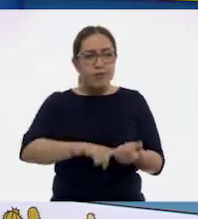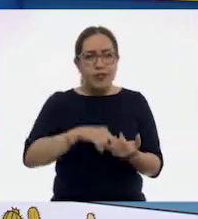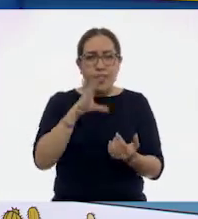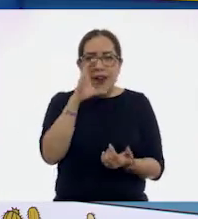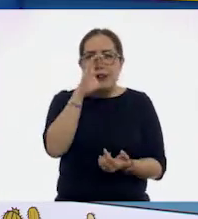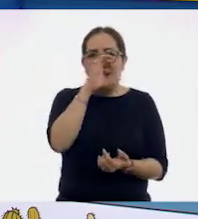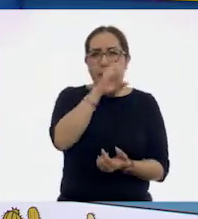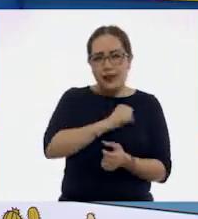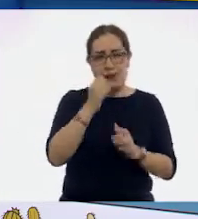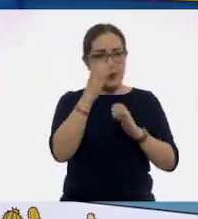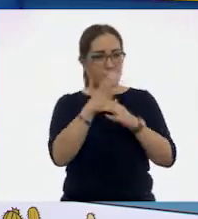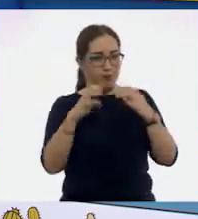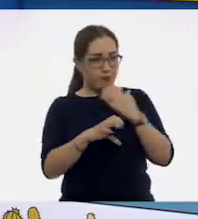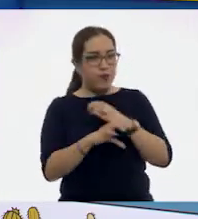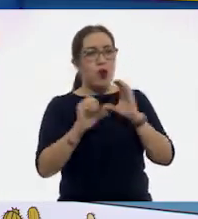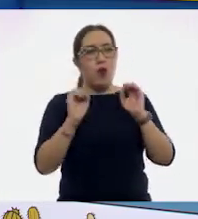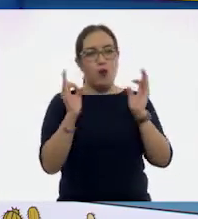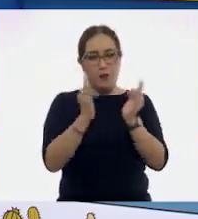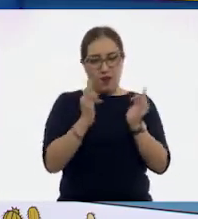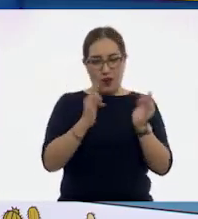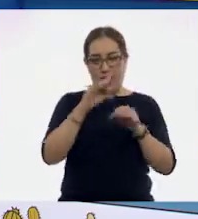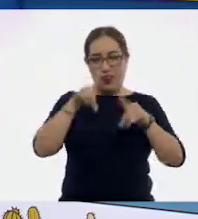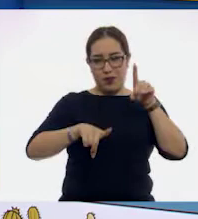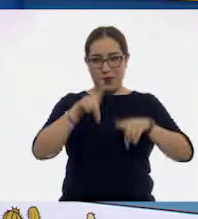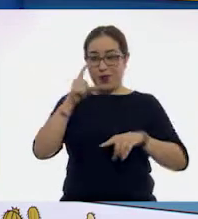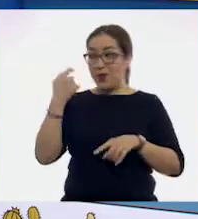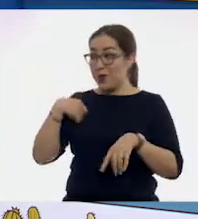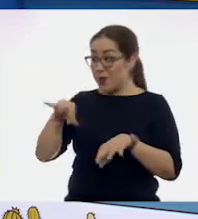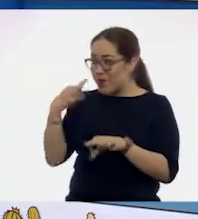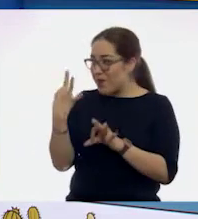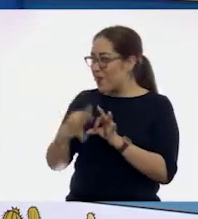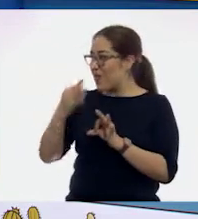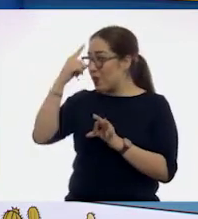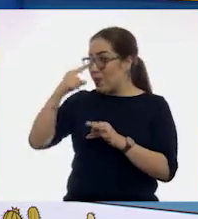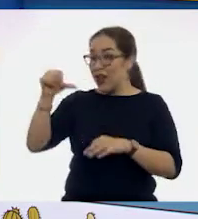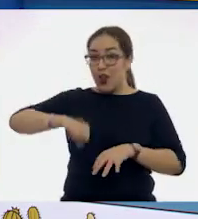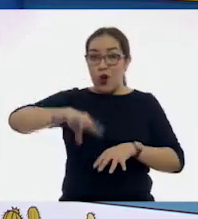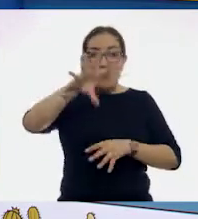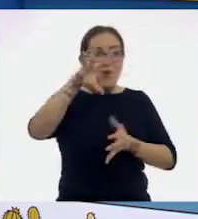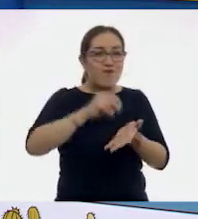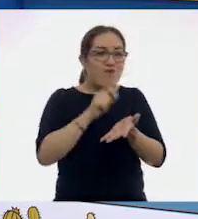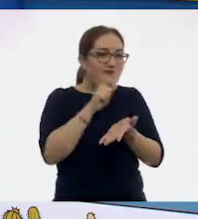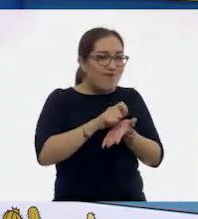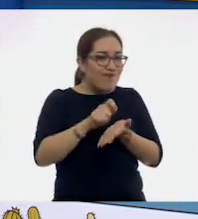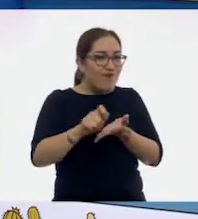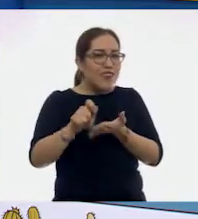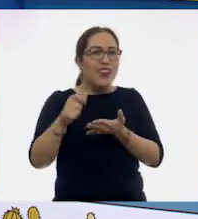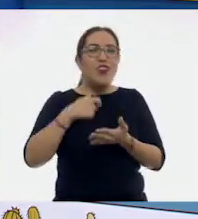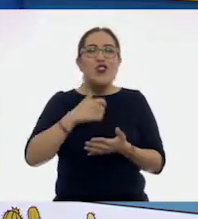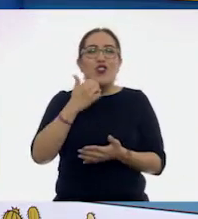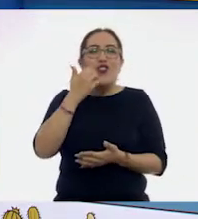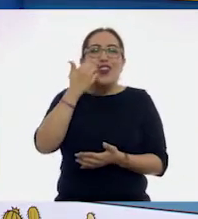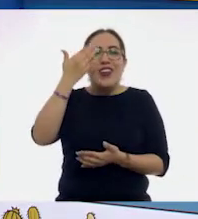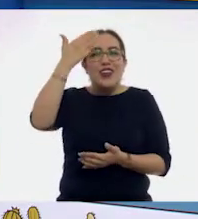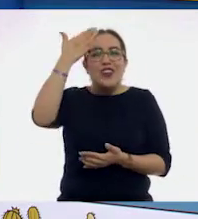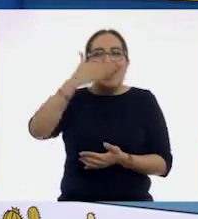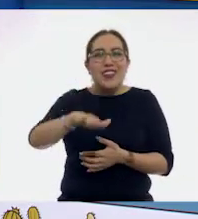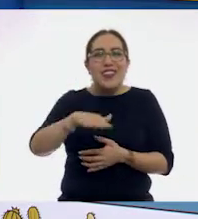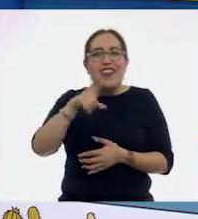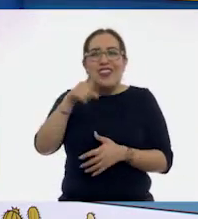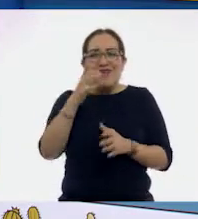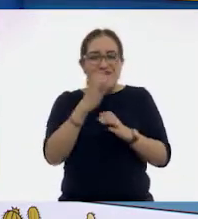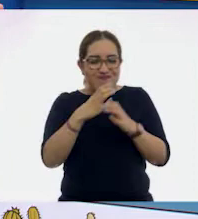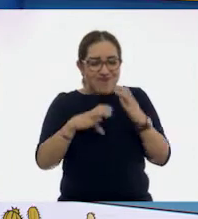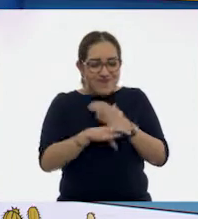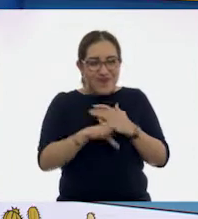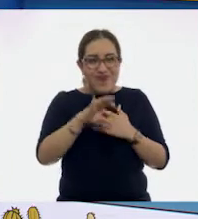que sí, profesor. Yo ya estoy listo para tener mis notas, quiero saber qué son los factores biológicos y